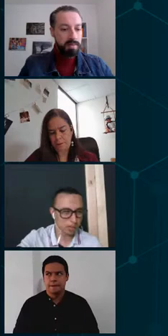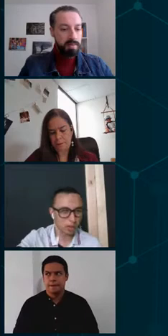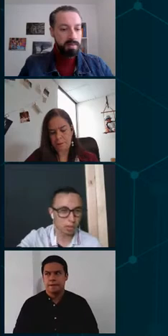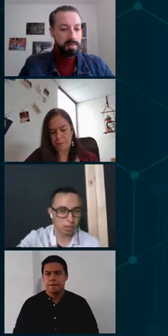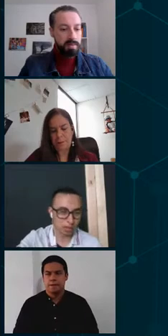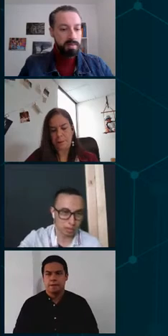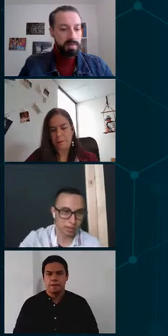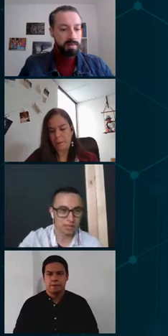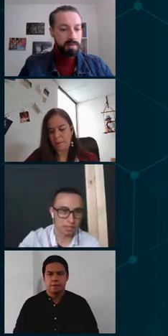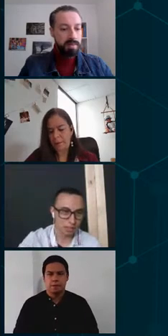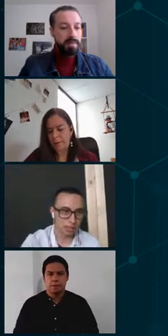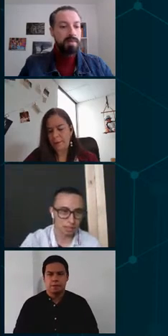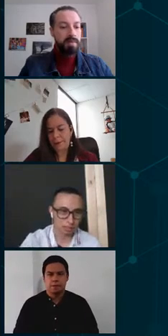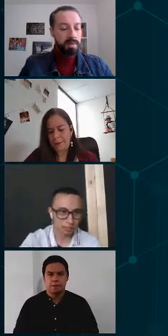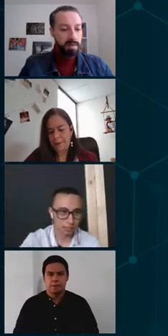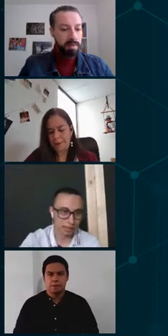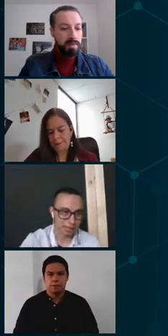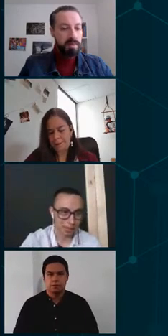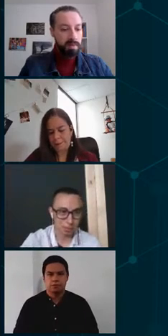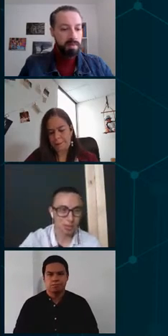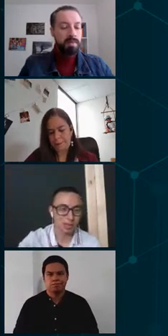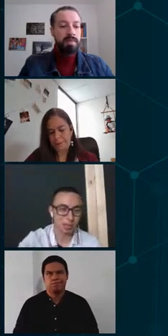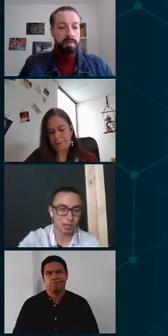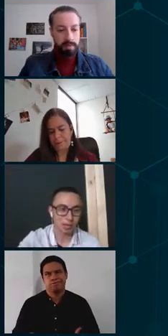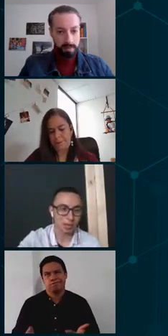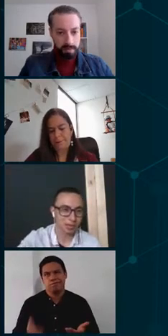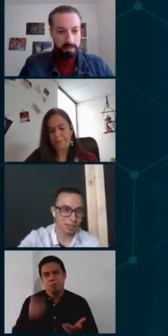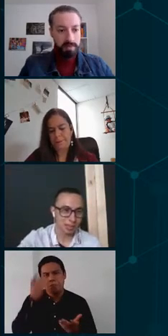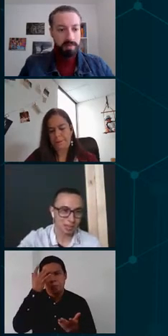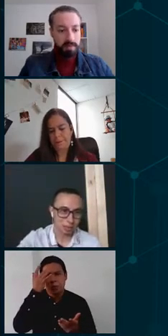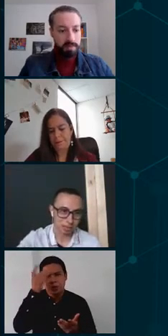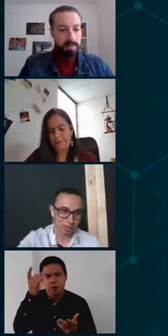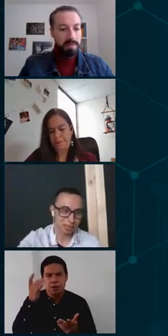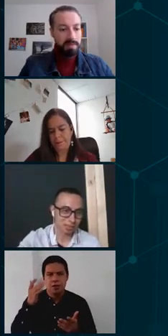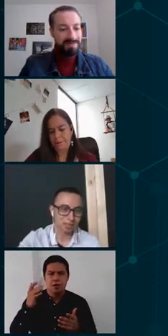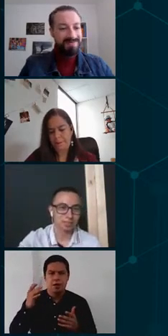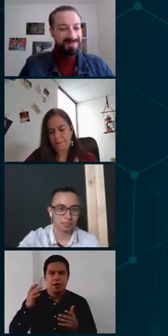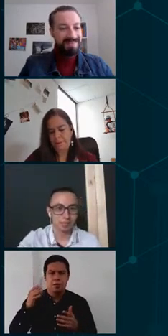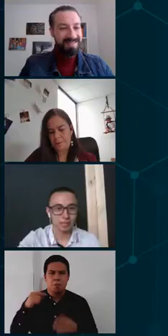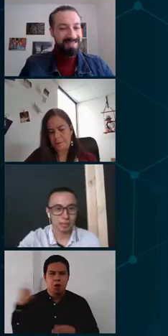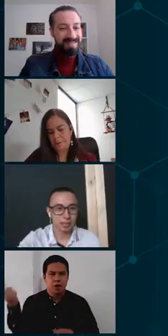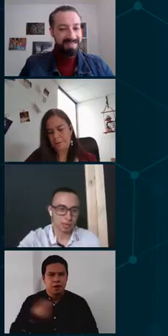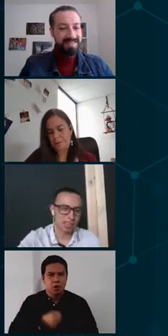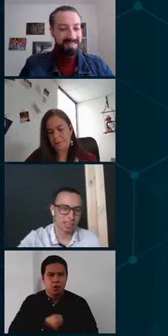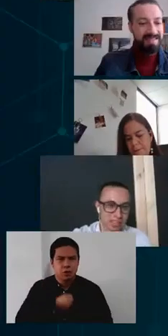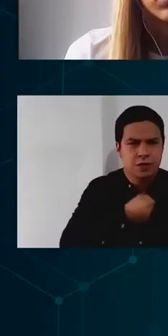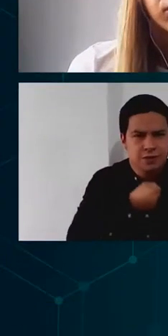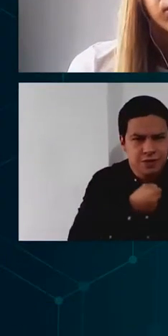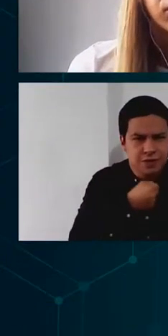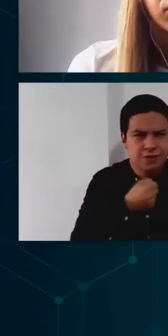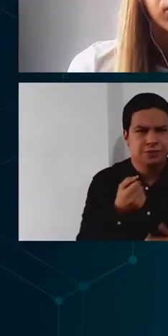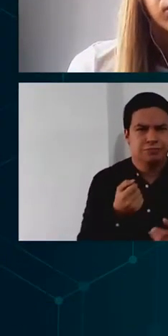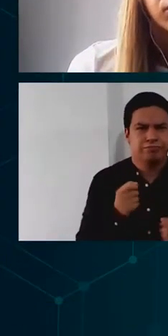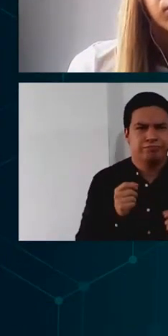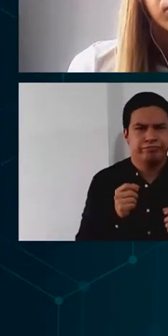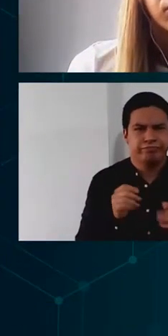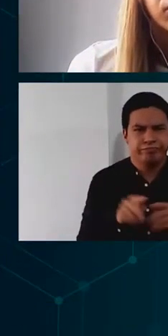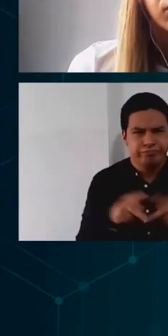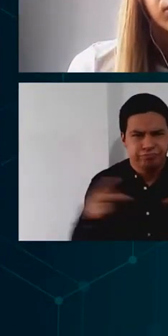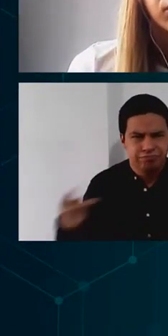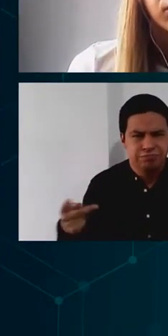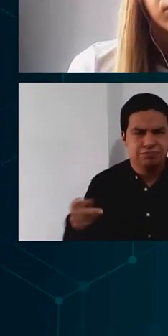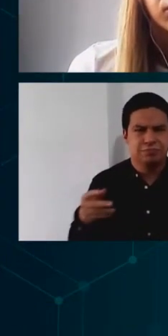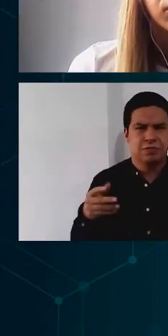Los medios de comunicación a veces tienden a generar mucho temor, entonces pienso que debe ser por